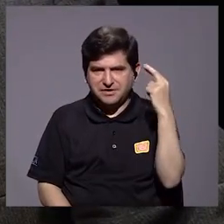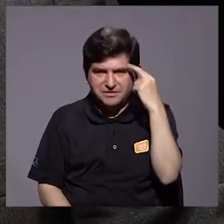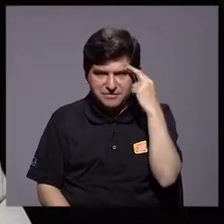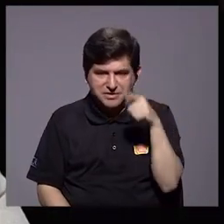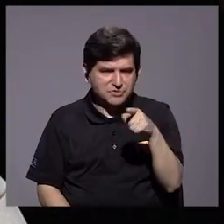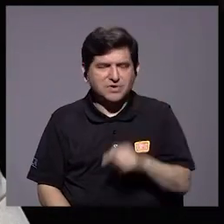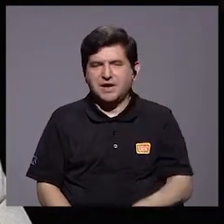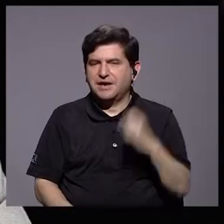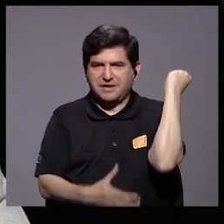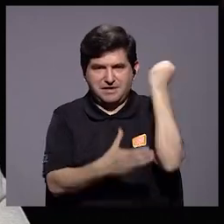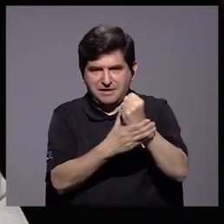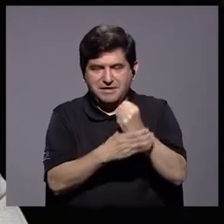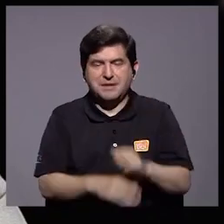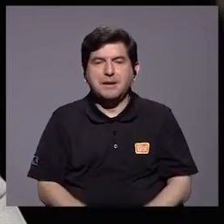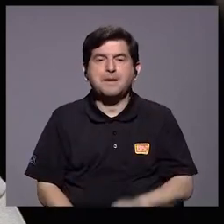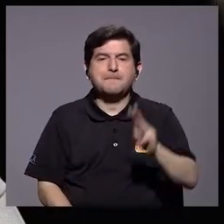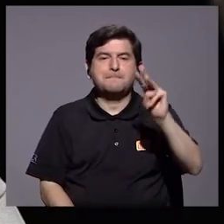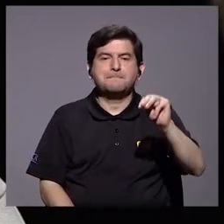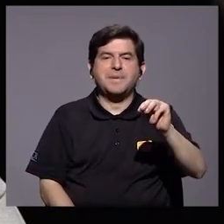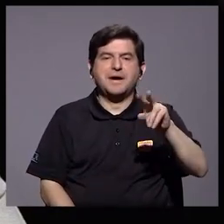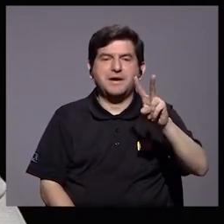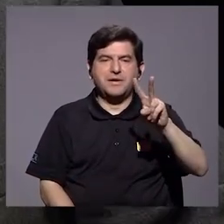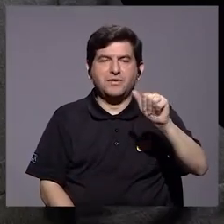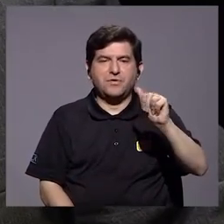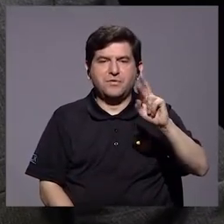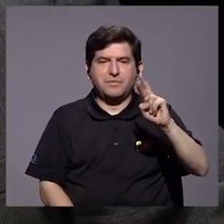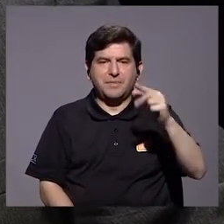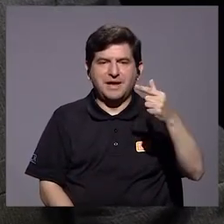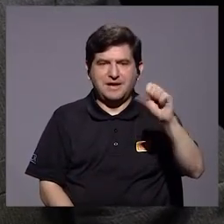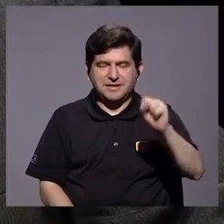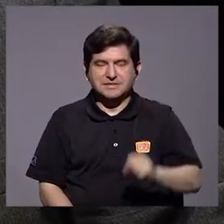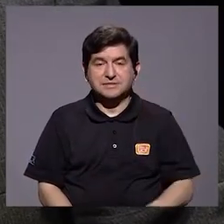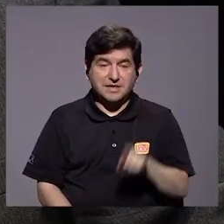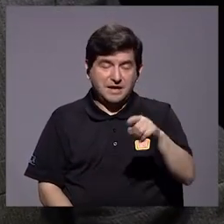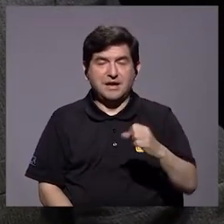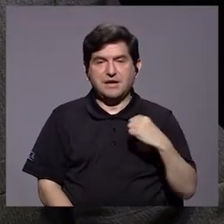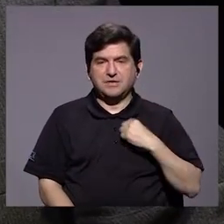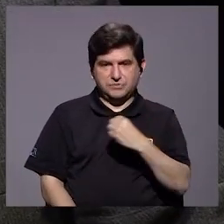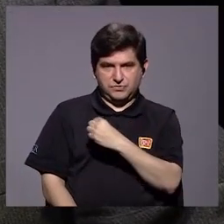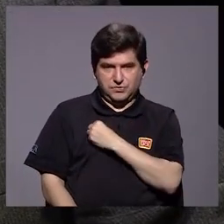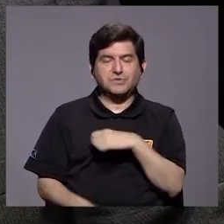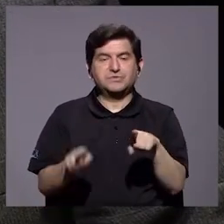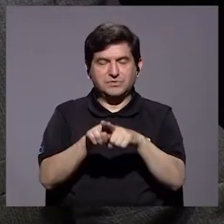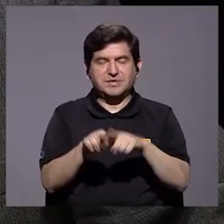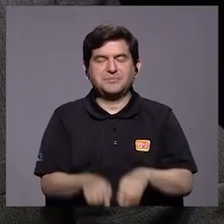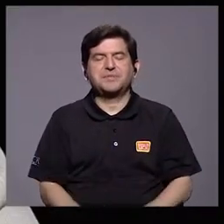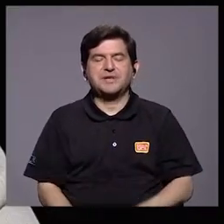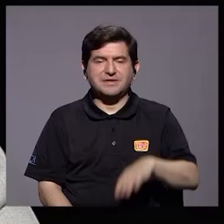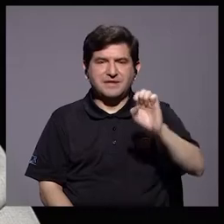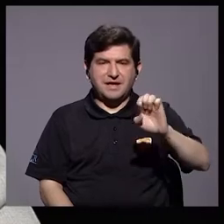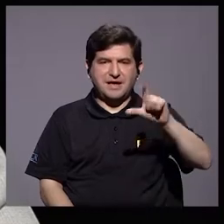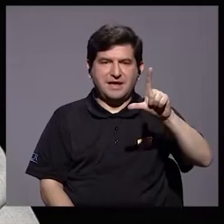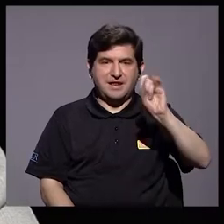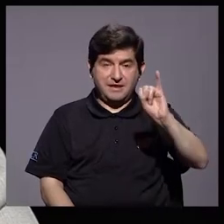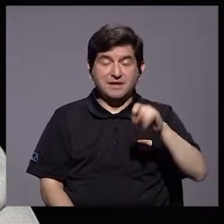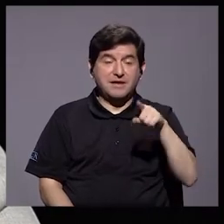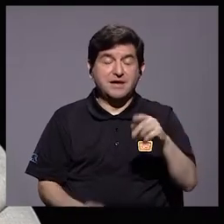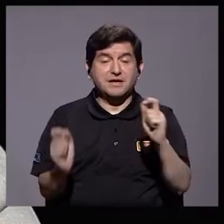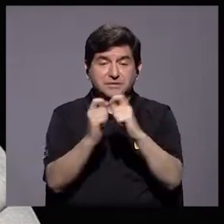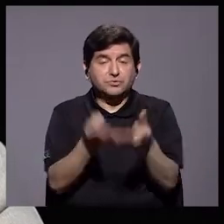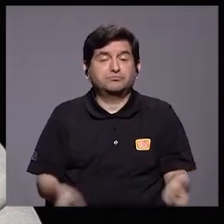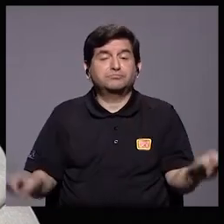mata no tenemos el caso de minor vargas y además perdón era socio de oliver eso es un dato muy importante